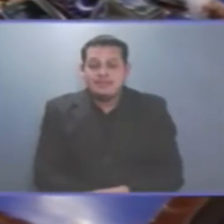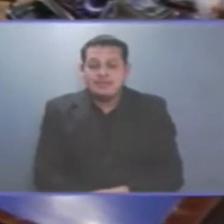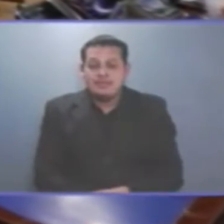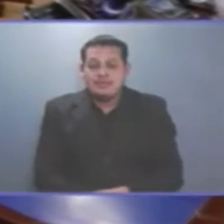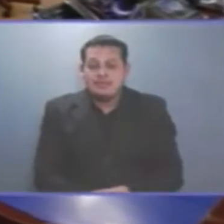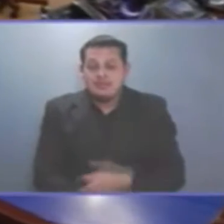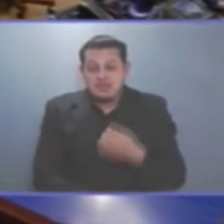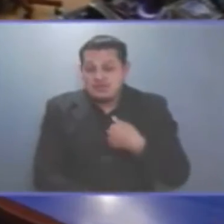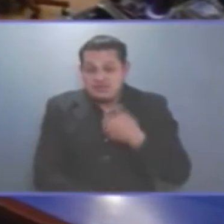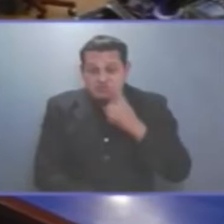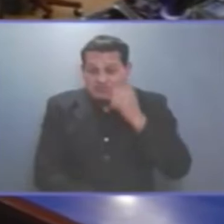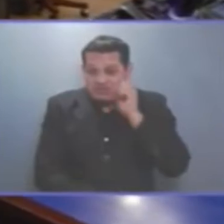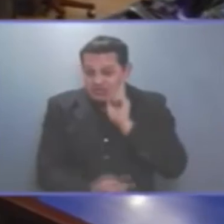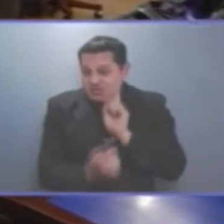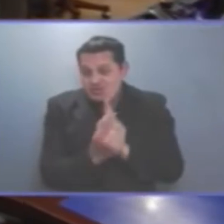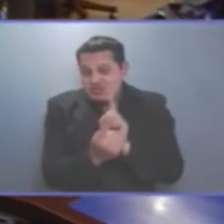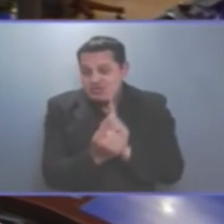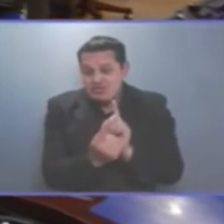desconozco